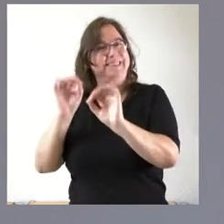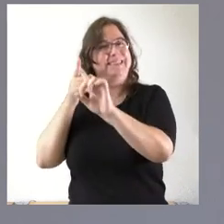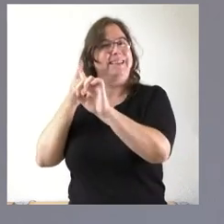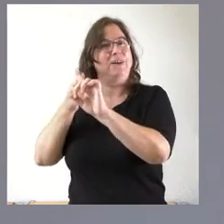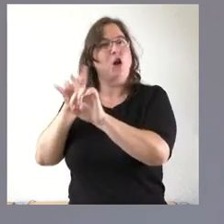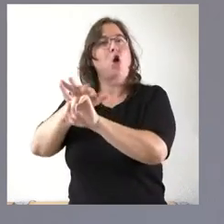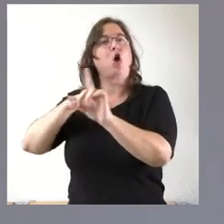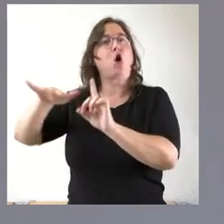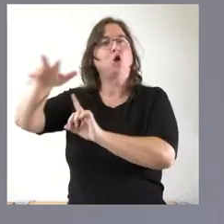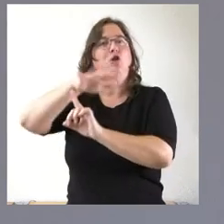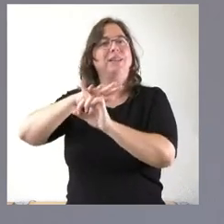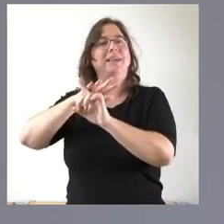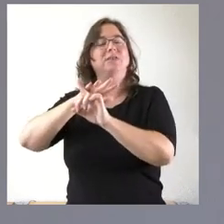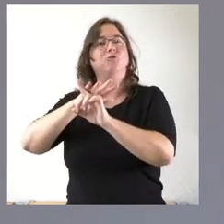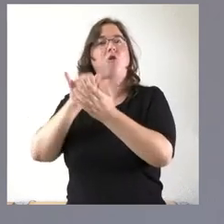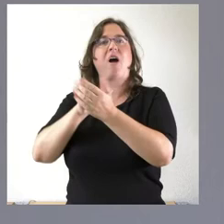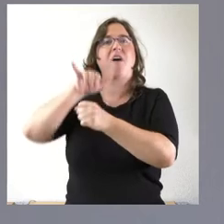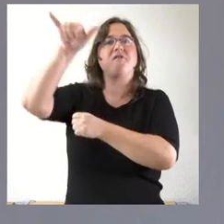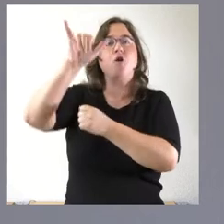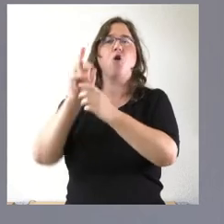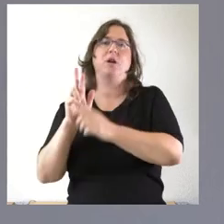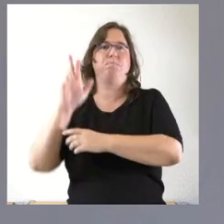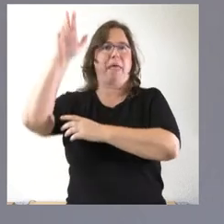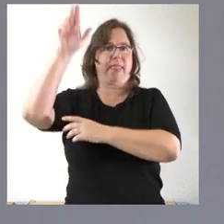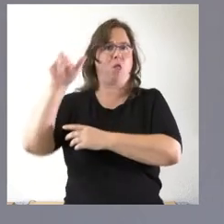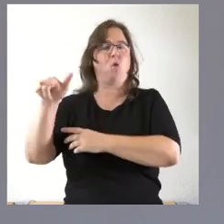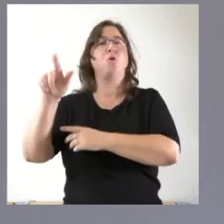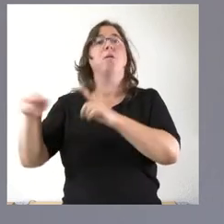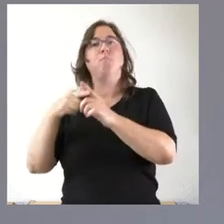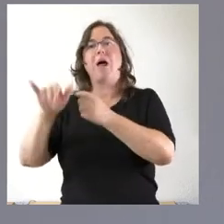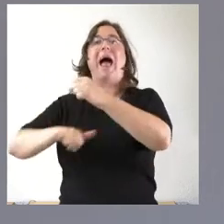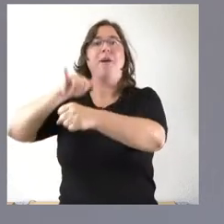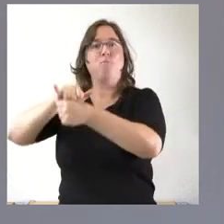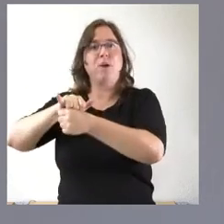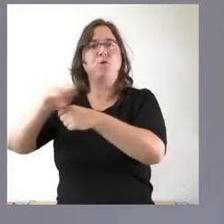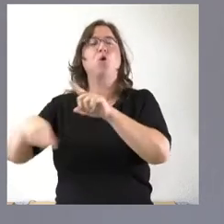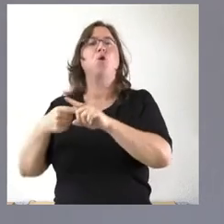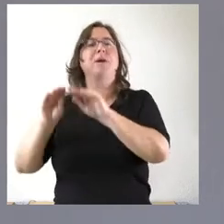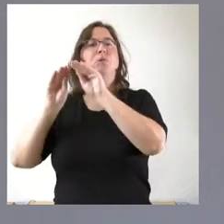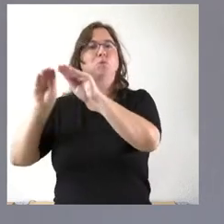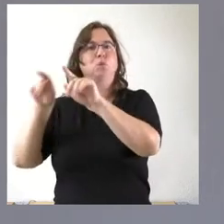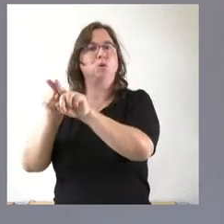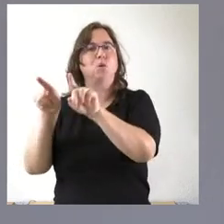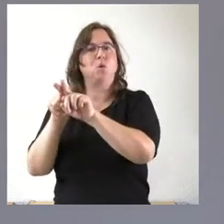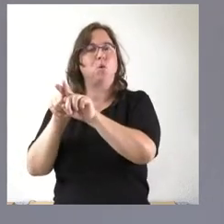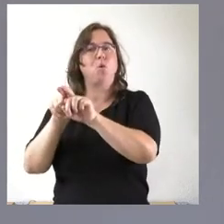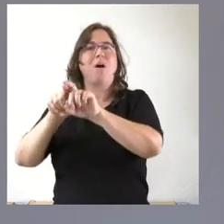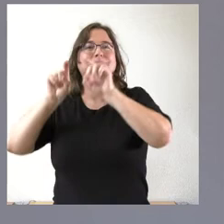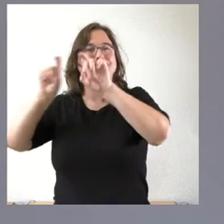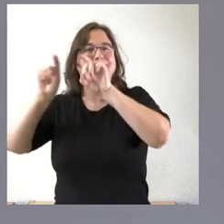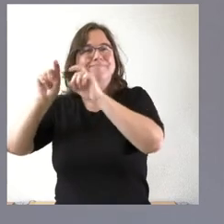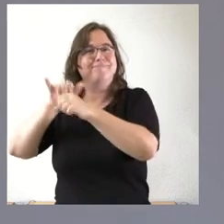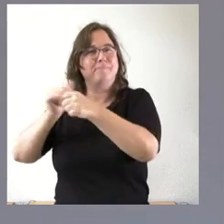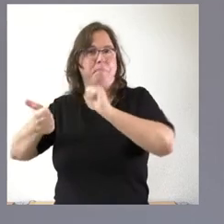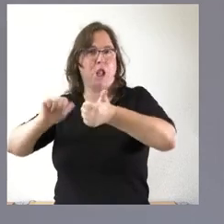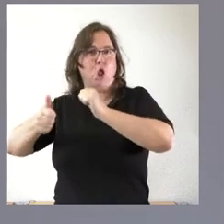contexto nacional en el ámbito aeronáutico y aeroespacial, no solo por su aeropuerto, también por su escuela de aeronáutica y también por el